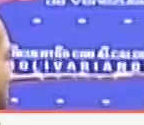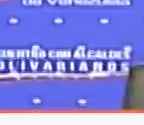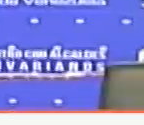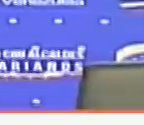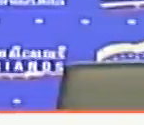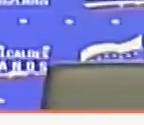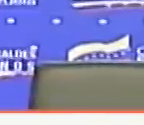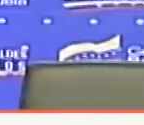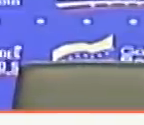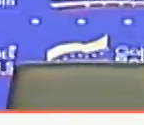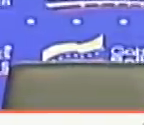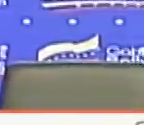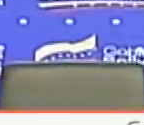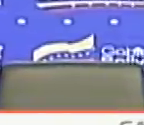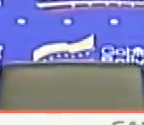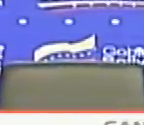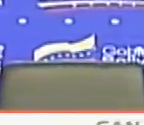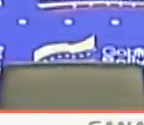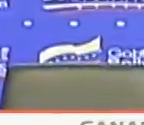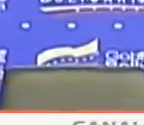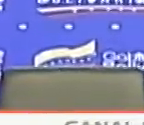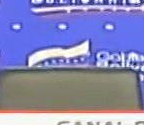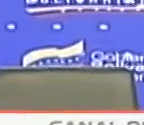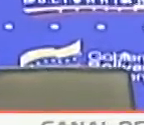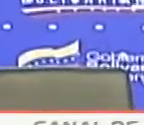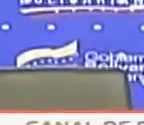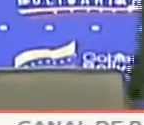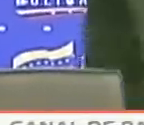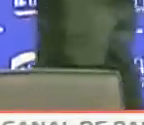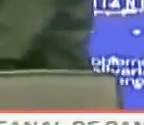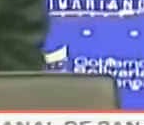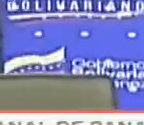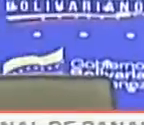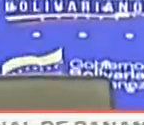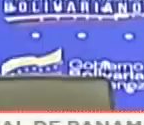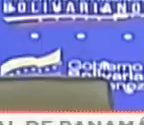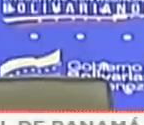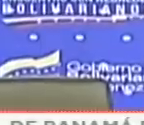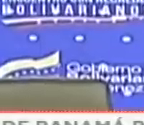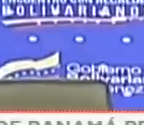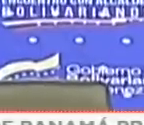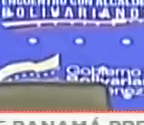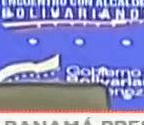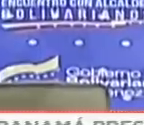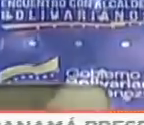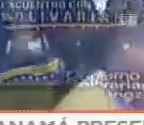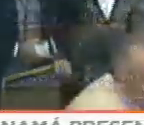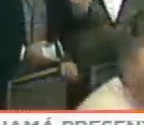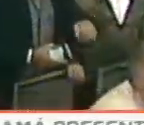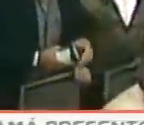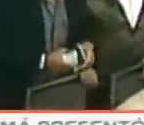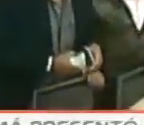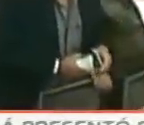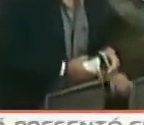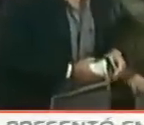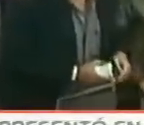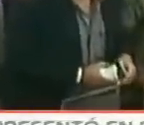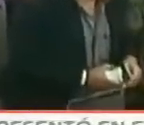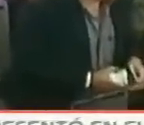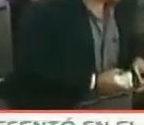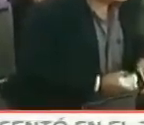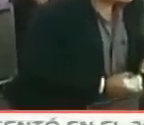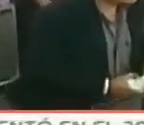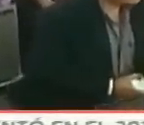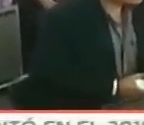el presidente constitucional de la República Bolivariana de Venezuela por los alcaldes bolivarianos, y es que